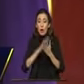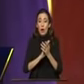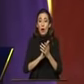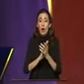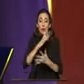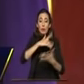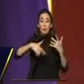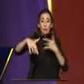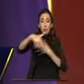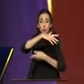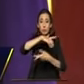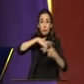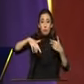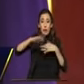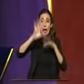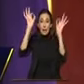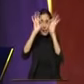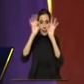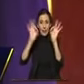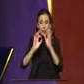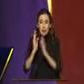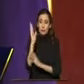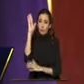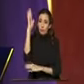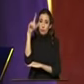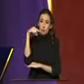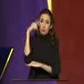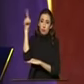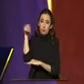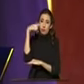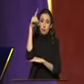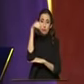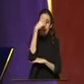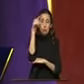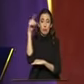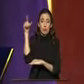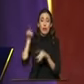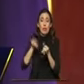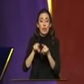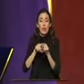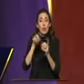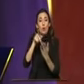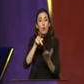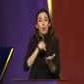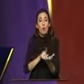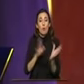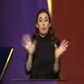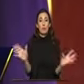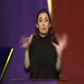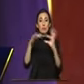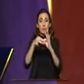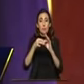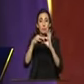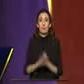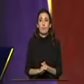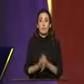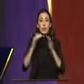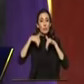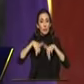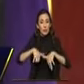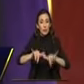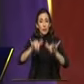viento, como el de Villonaco, en Loja, que también se sumarán al Sistema Nacional Interconectado. Y